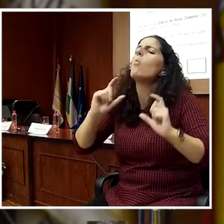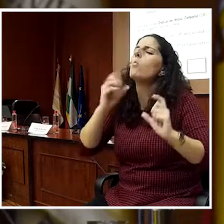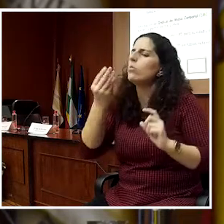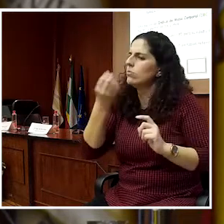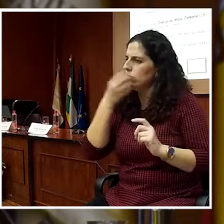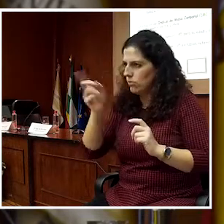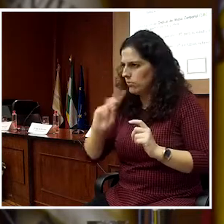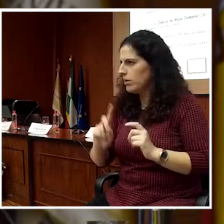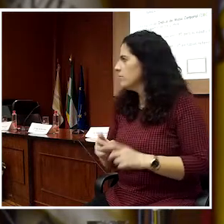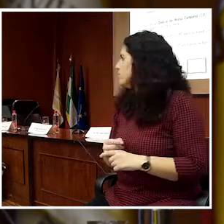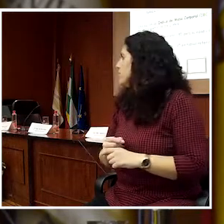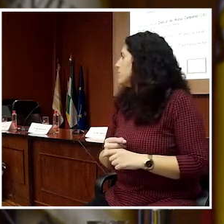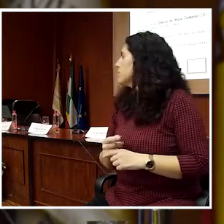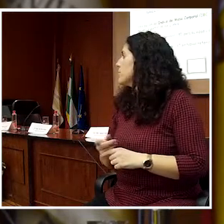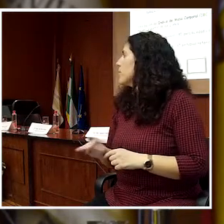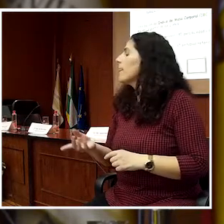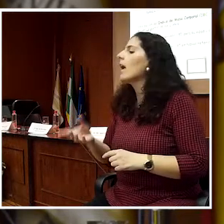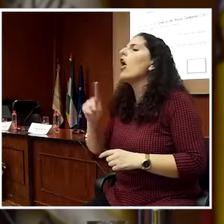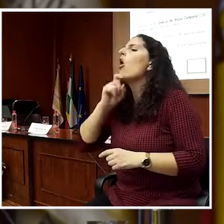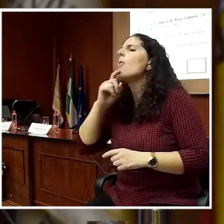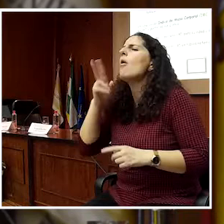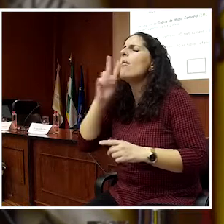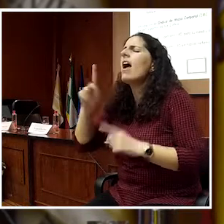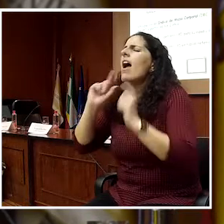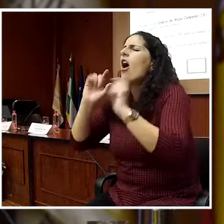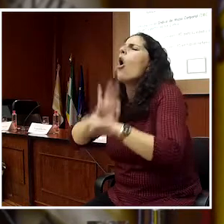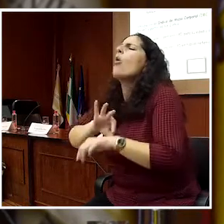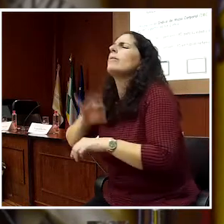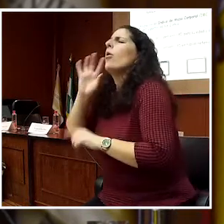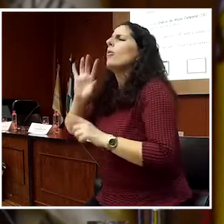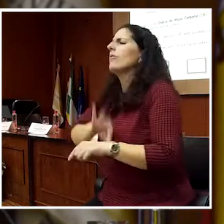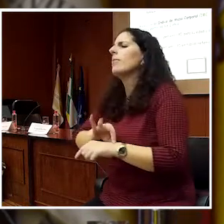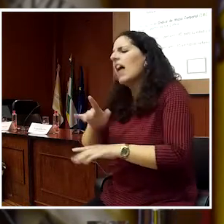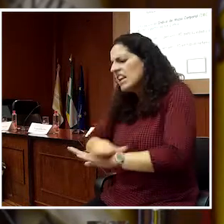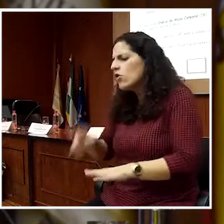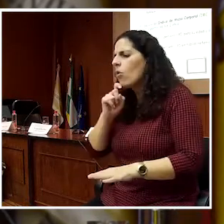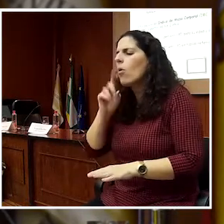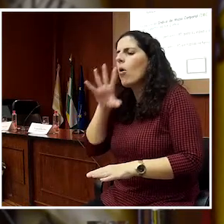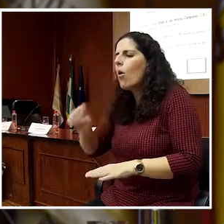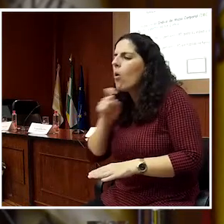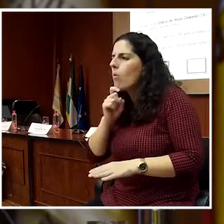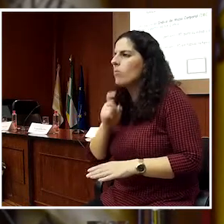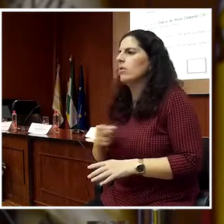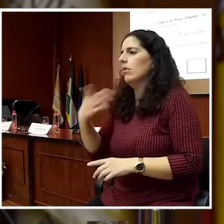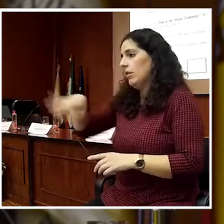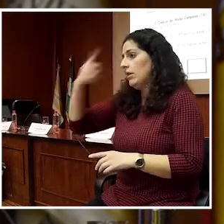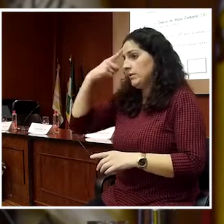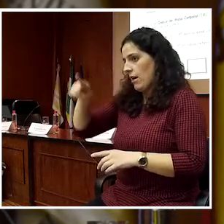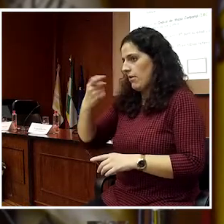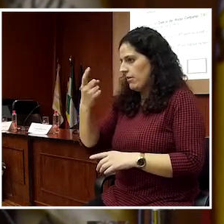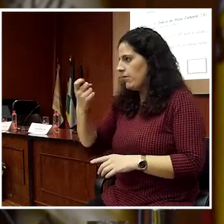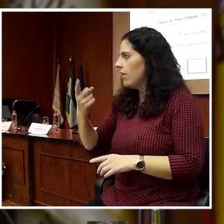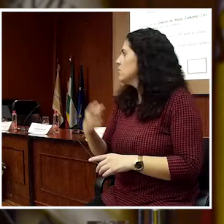temprana. ¿Y cómo se define la obesidad en la infancia? Bueno, pues esto es algo que también tenemos que saber toda la población